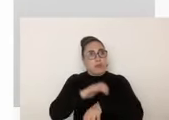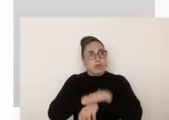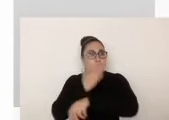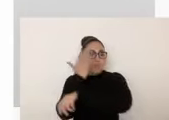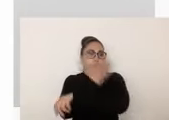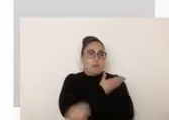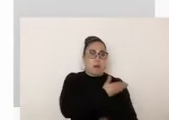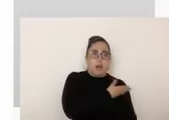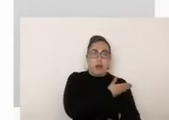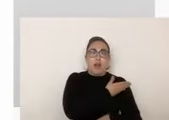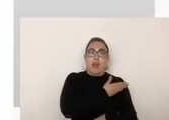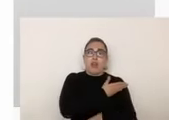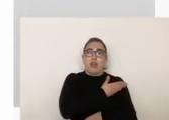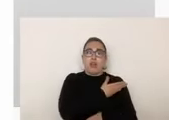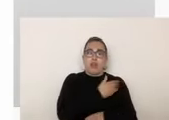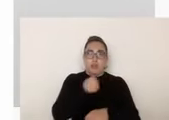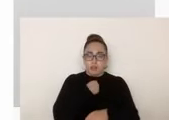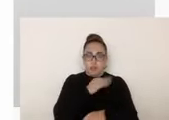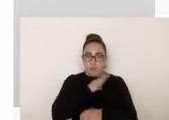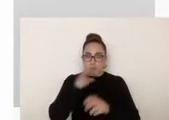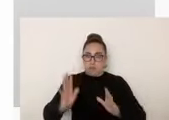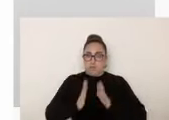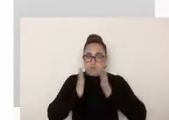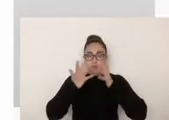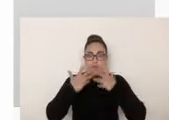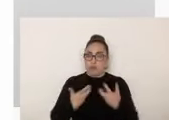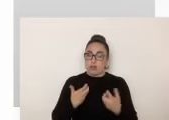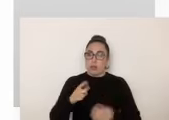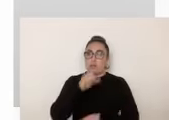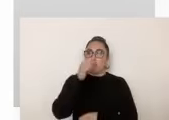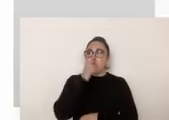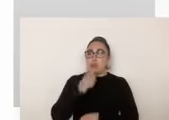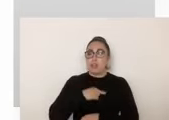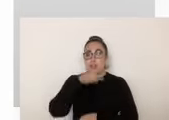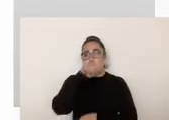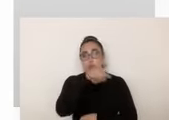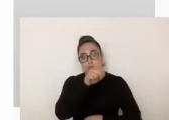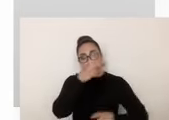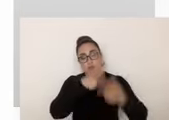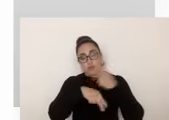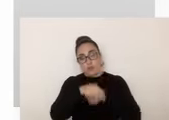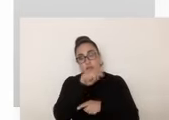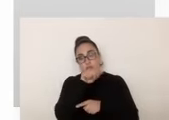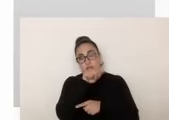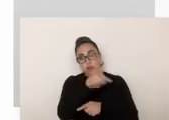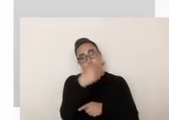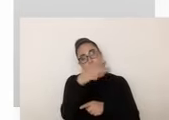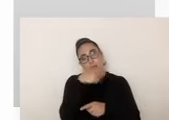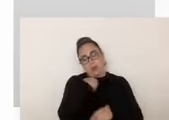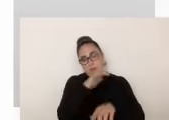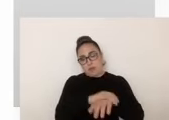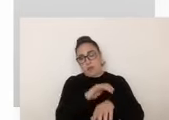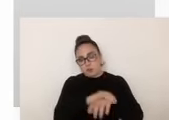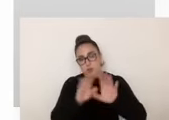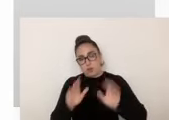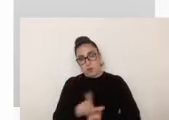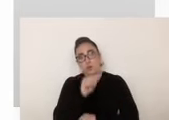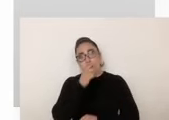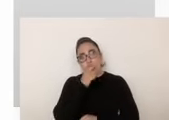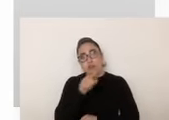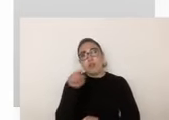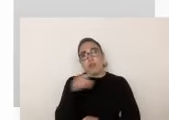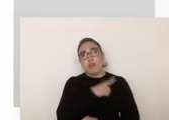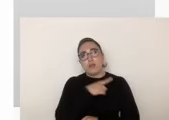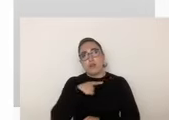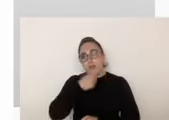va en serio, no solo le quiere asustar, y me dice, está aquí el nombre de mi amigo. Y Kant lo que dice es que tienes que decir